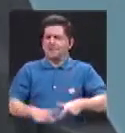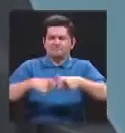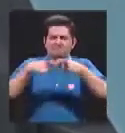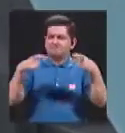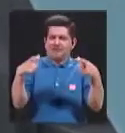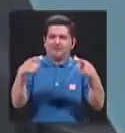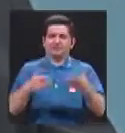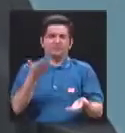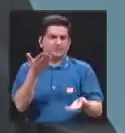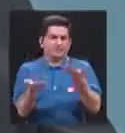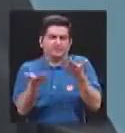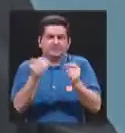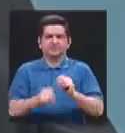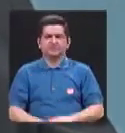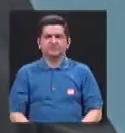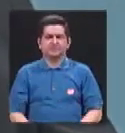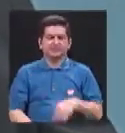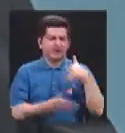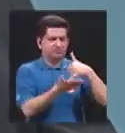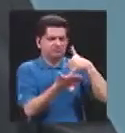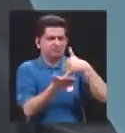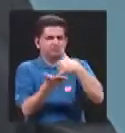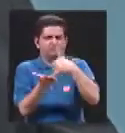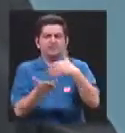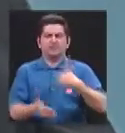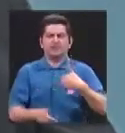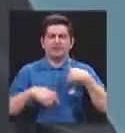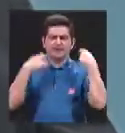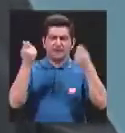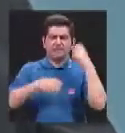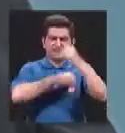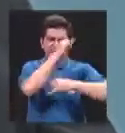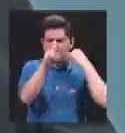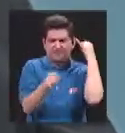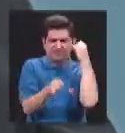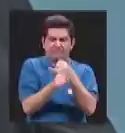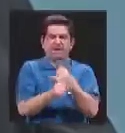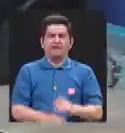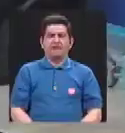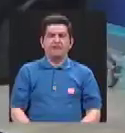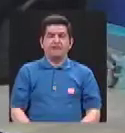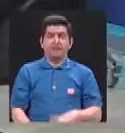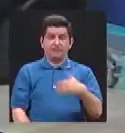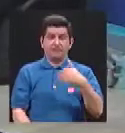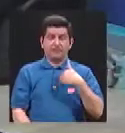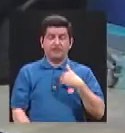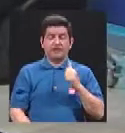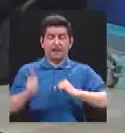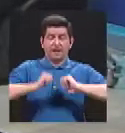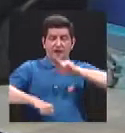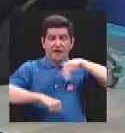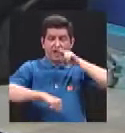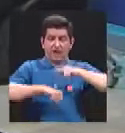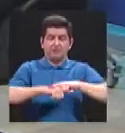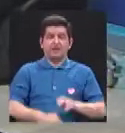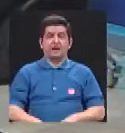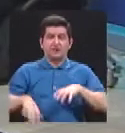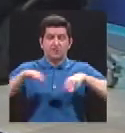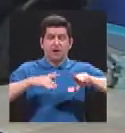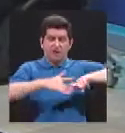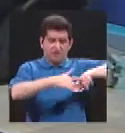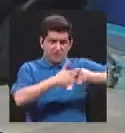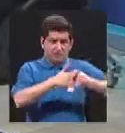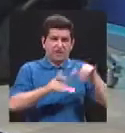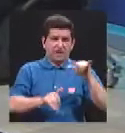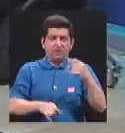es. Con la premiación del Festival Internacional, que tuvo en el Teatro Nacional, tanto en